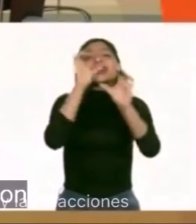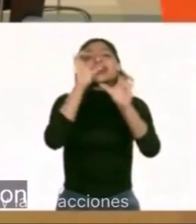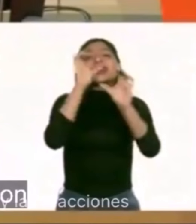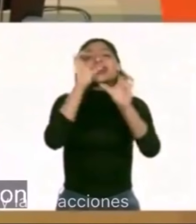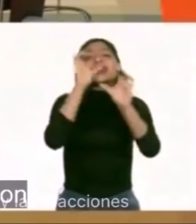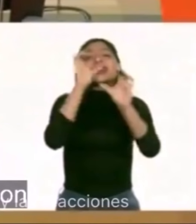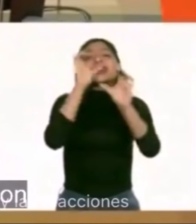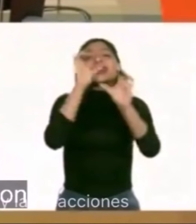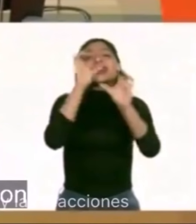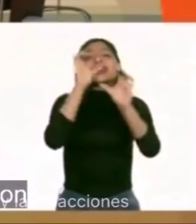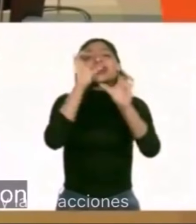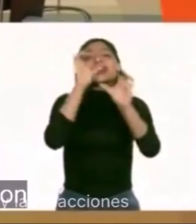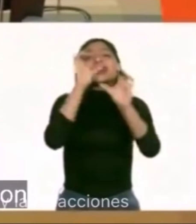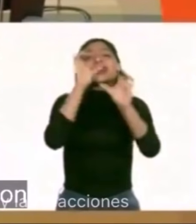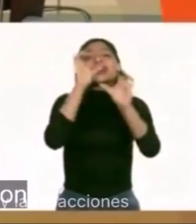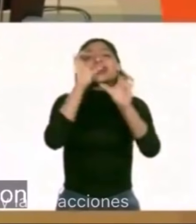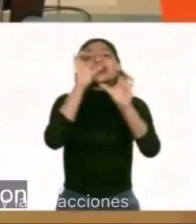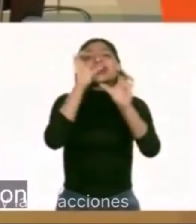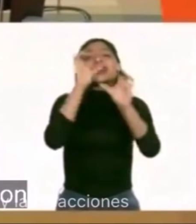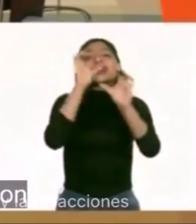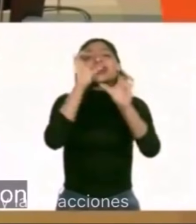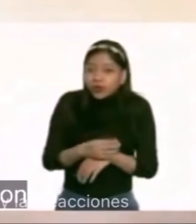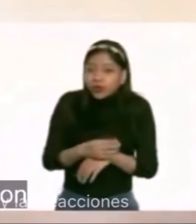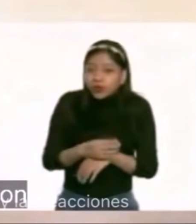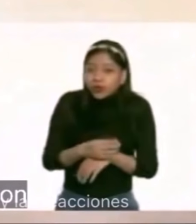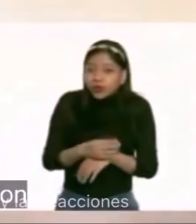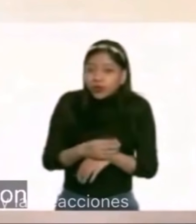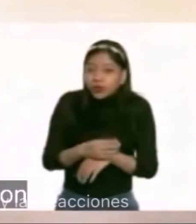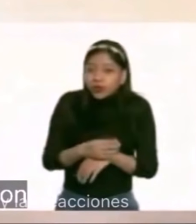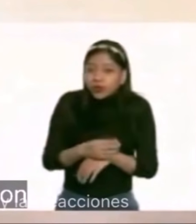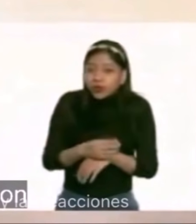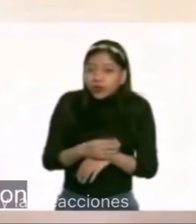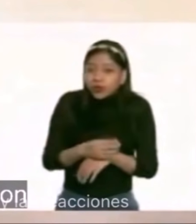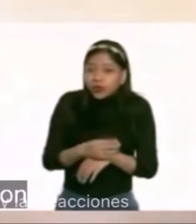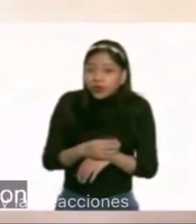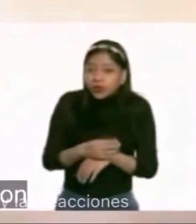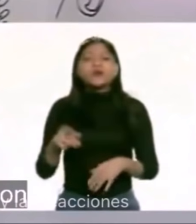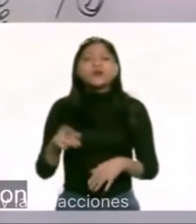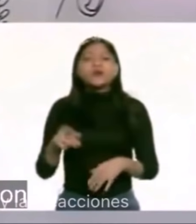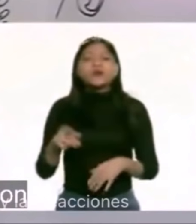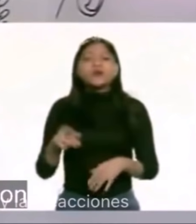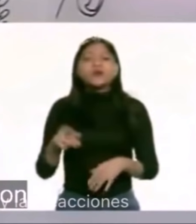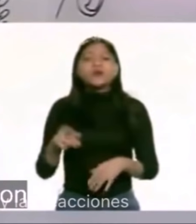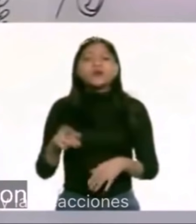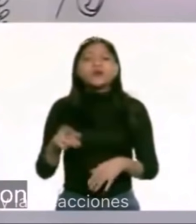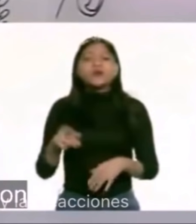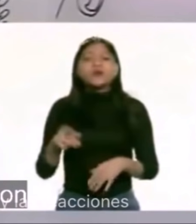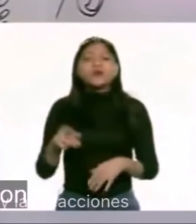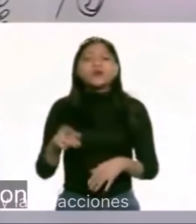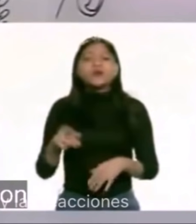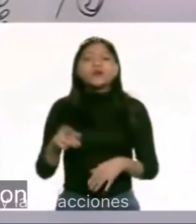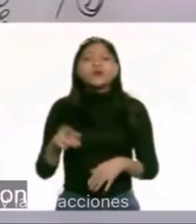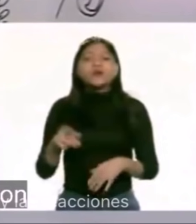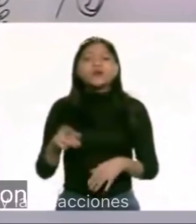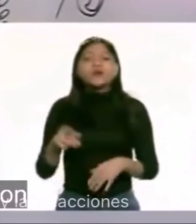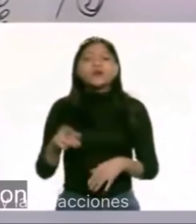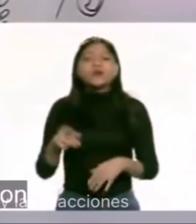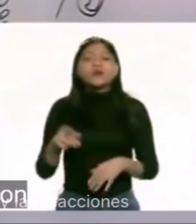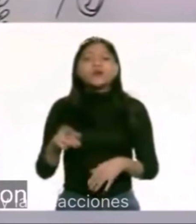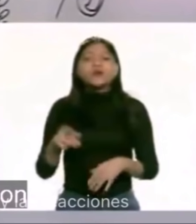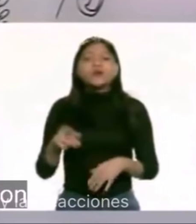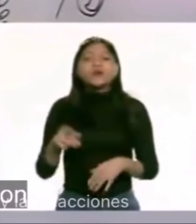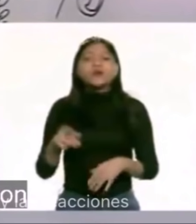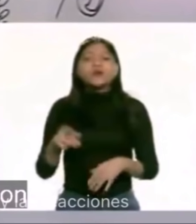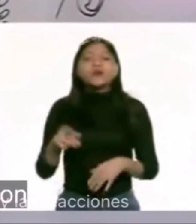bosque en mi pasión por la música y claro que uno que otro romance la ópera es un género más increíble de las